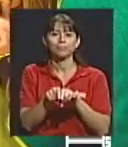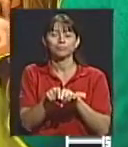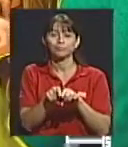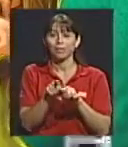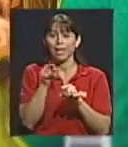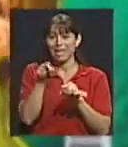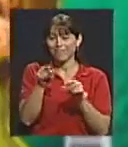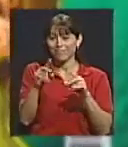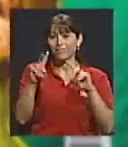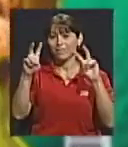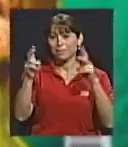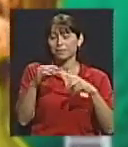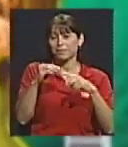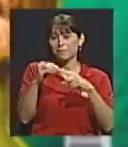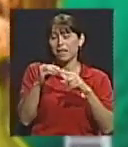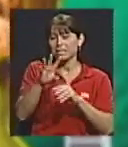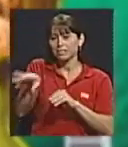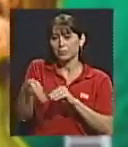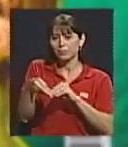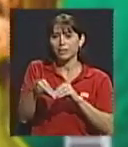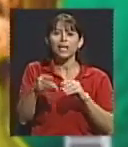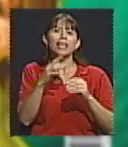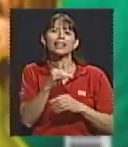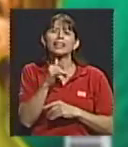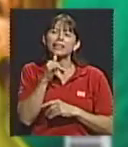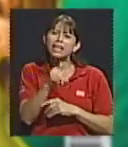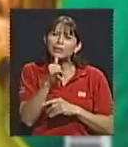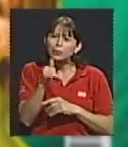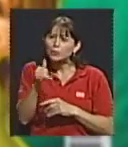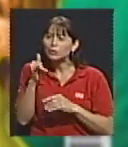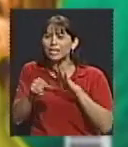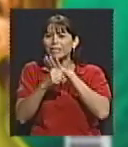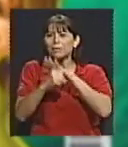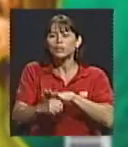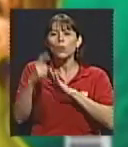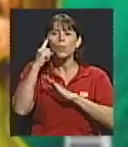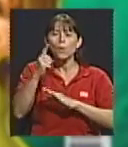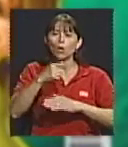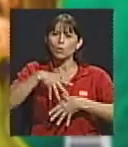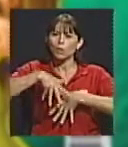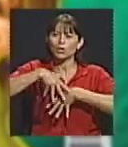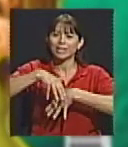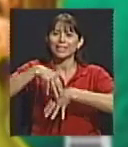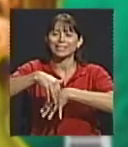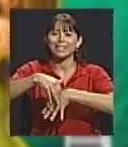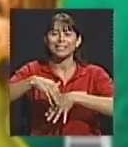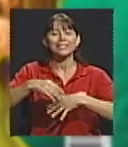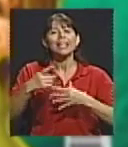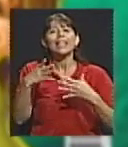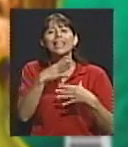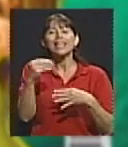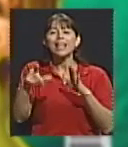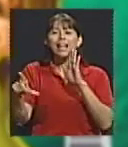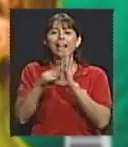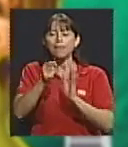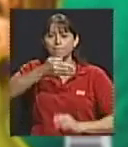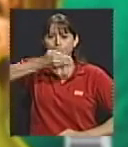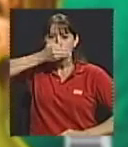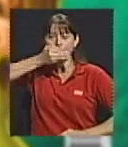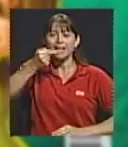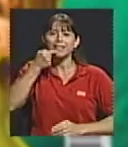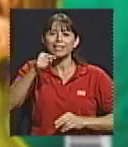dentro de nuestros titulares denuncia represión por protestas y ley mordaza eso lo afirman analistas consultados por